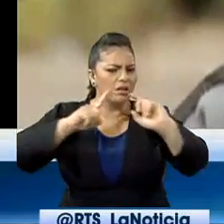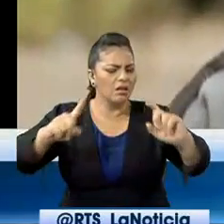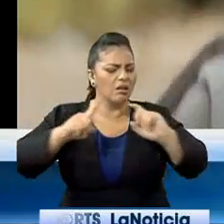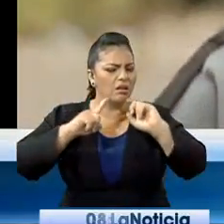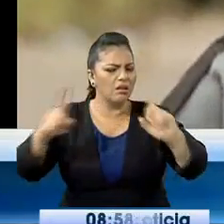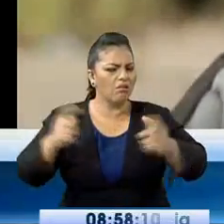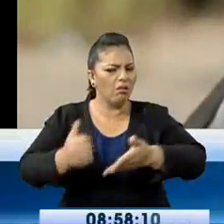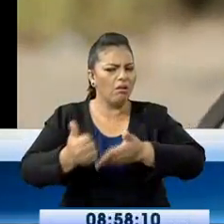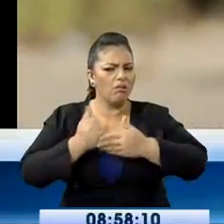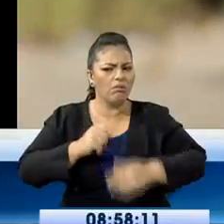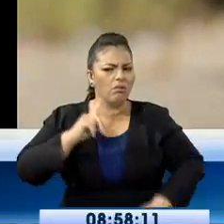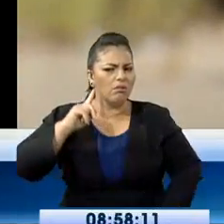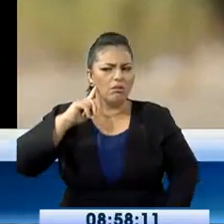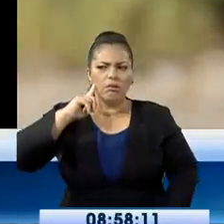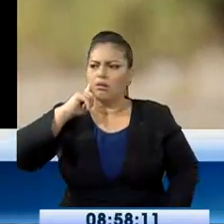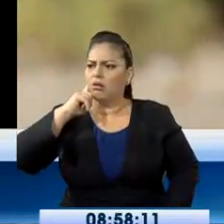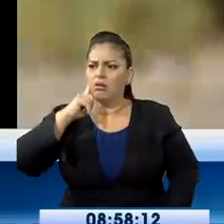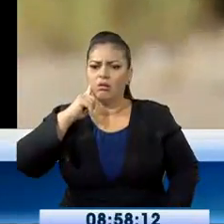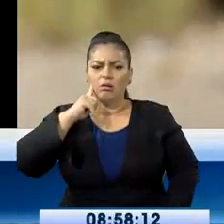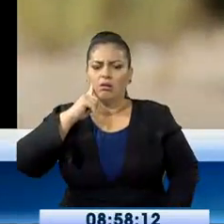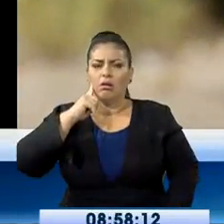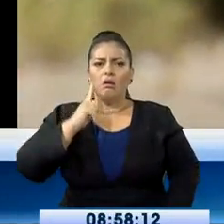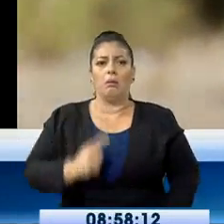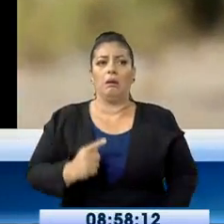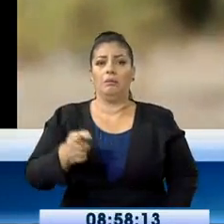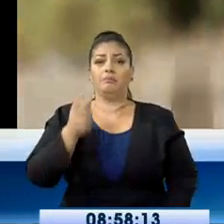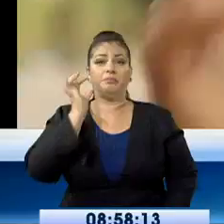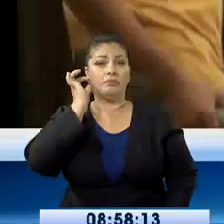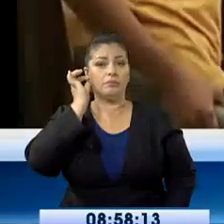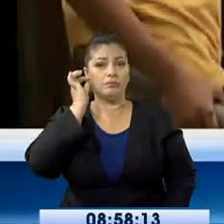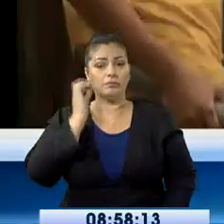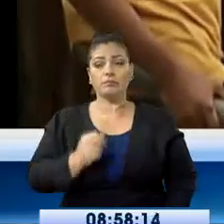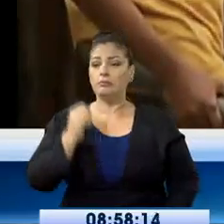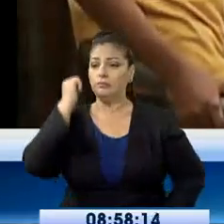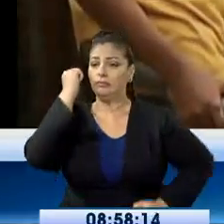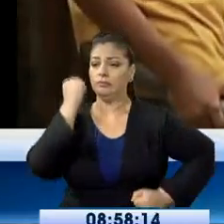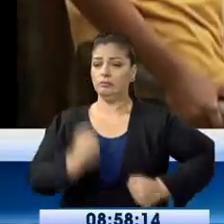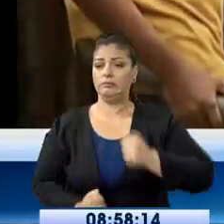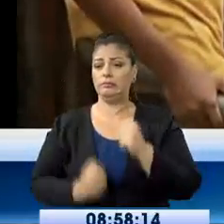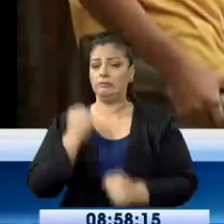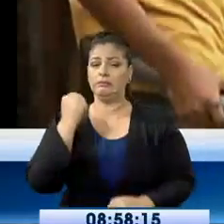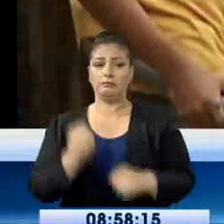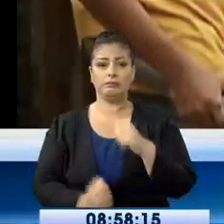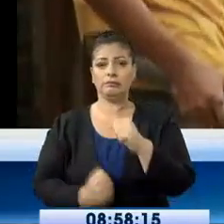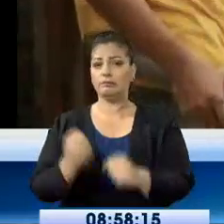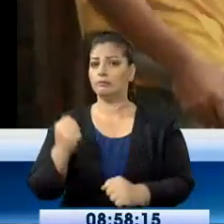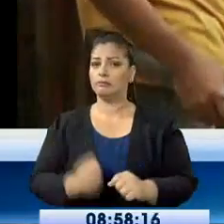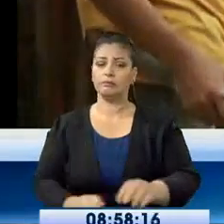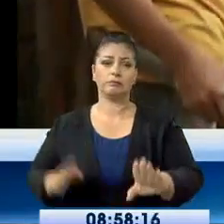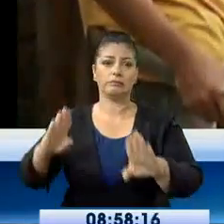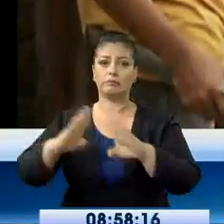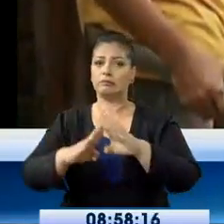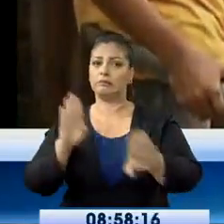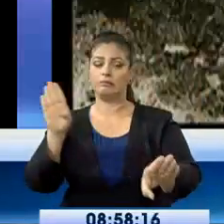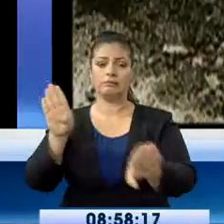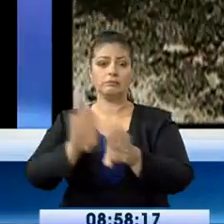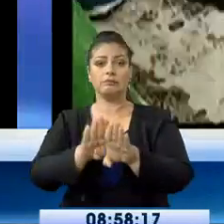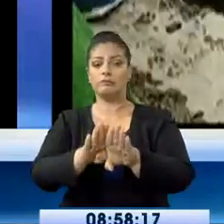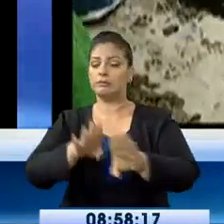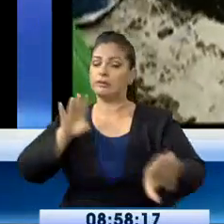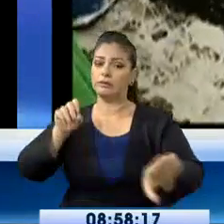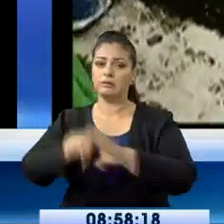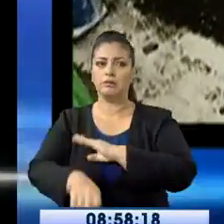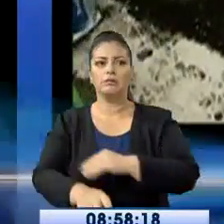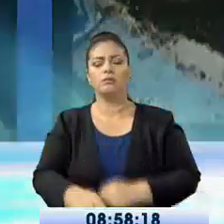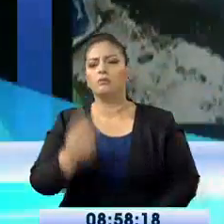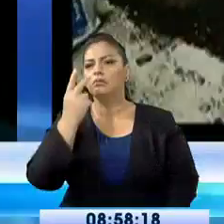acercaron desesperadas hasta su domicilio para socorrerla. Ella ya estaba aquí en este lado, en la silla de ruedas, y esto incendiado.